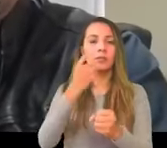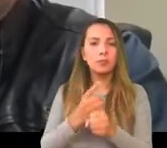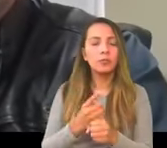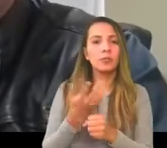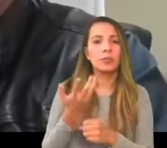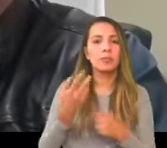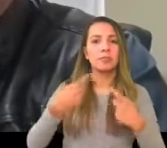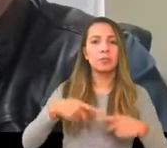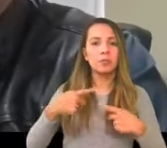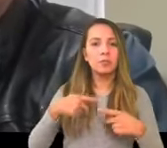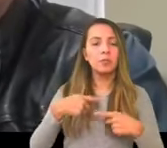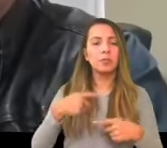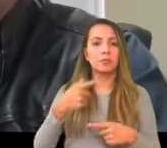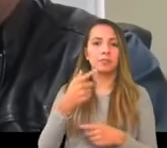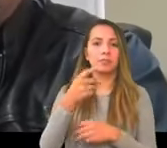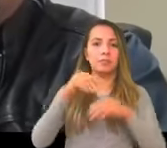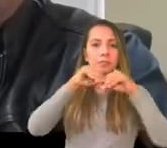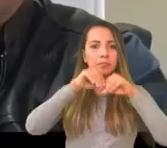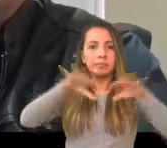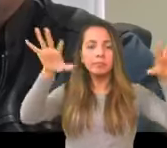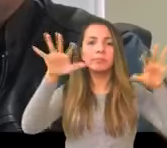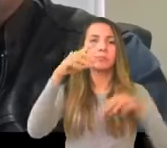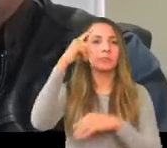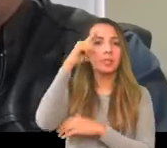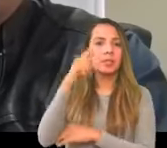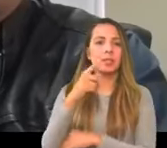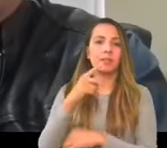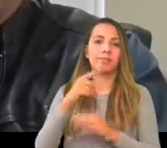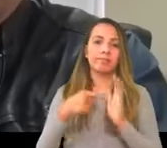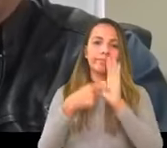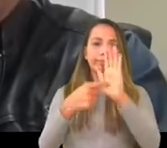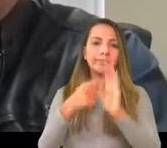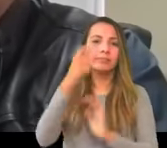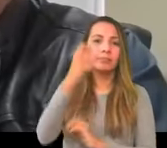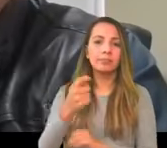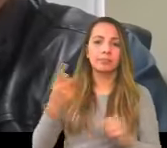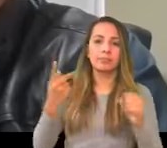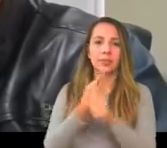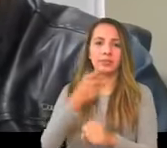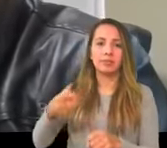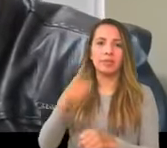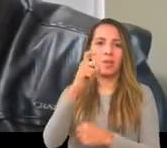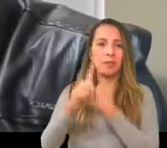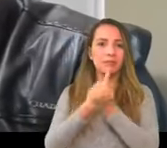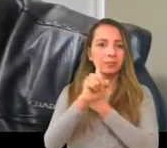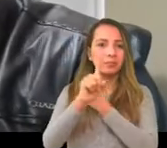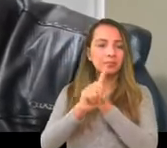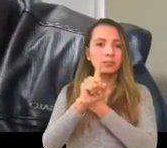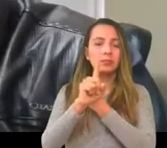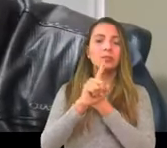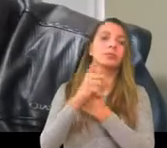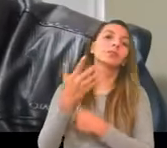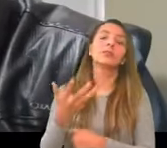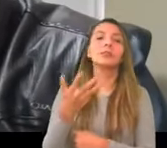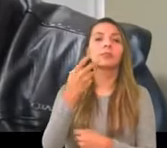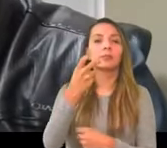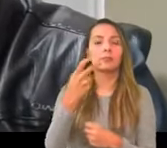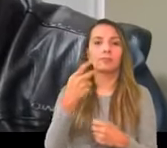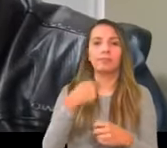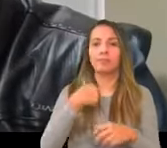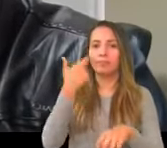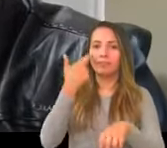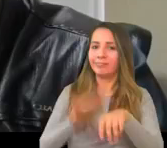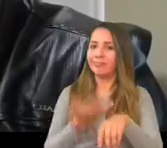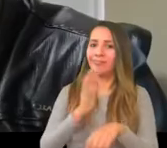gente oportunamente lo que está sucediendo, y que en este caso, pues sí que deslindar responsabilidades en